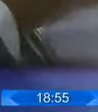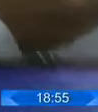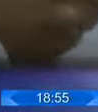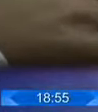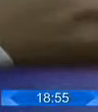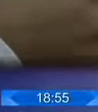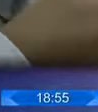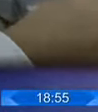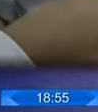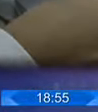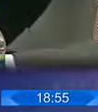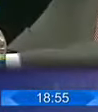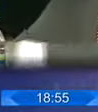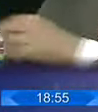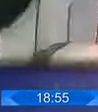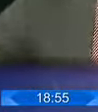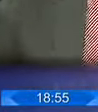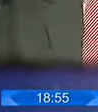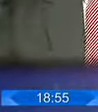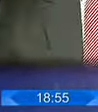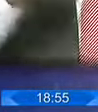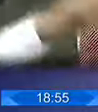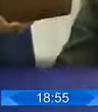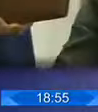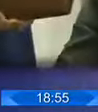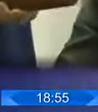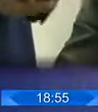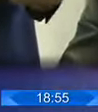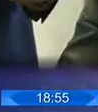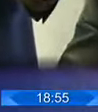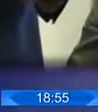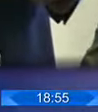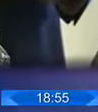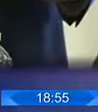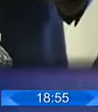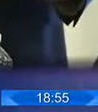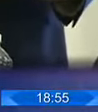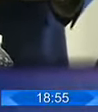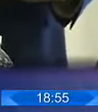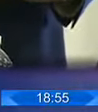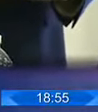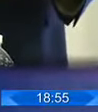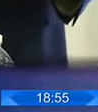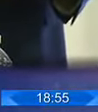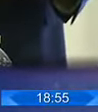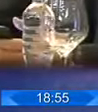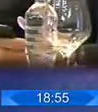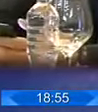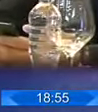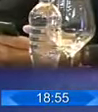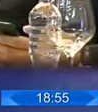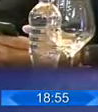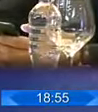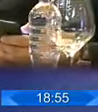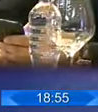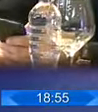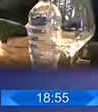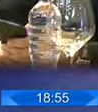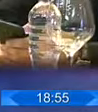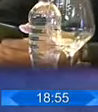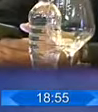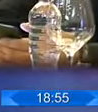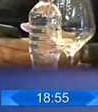Jorge Glass deberá presentar sus pruebas de descargo ante la Comisión de Fiscalización este 7 de enero por el juicio político